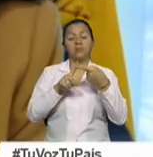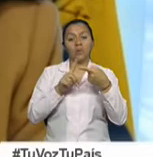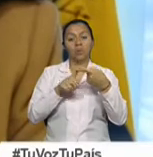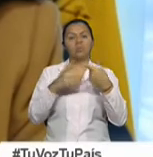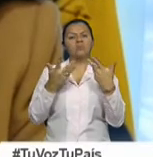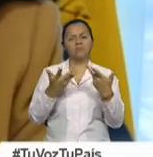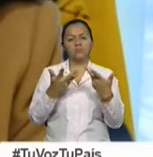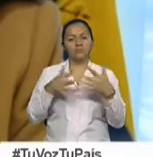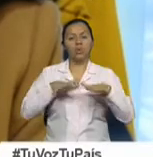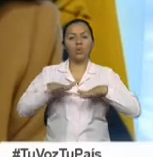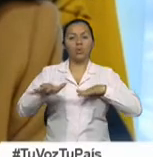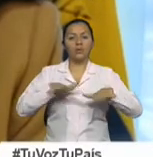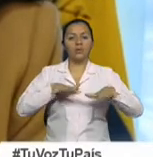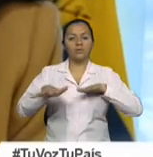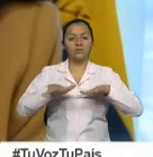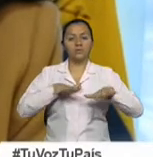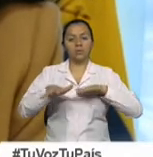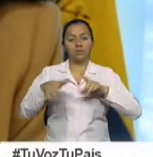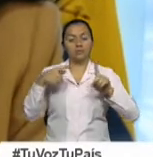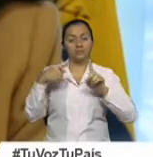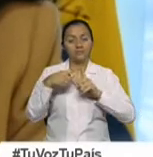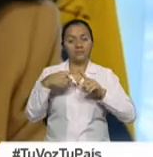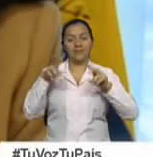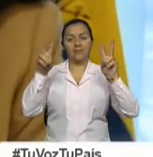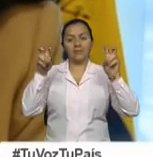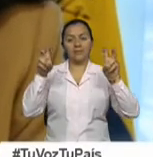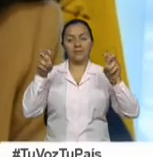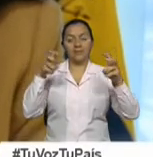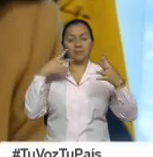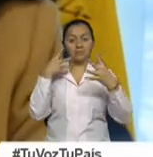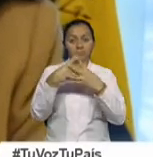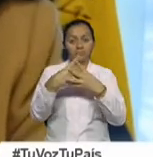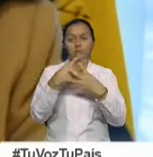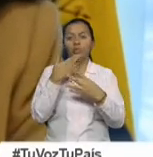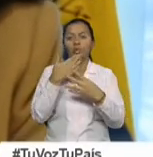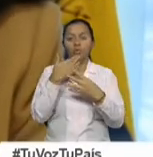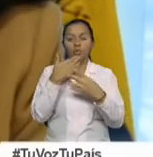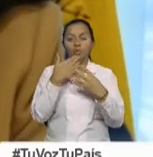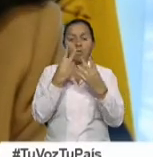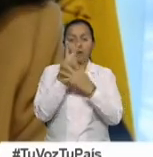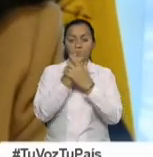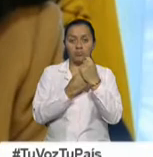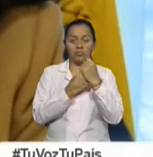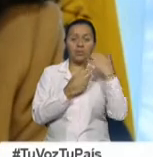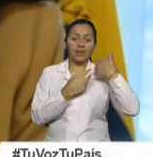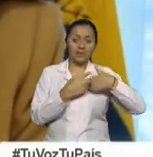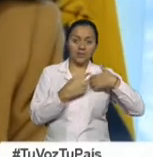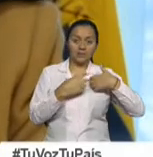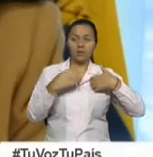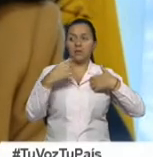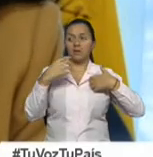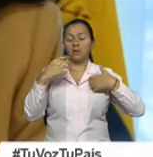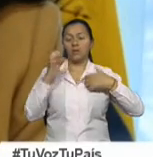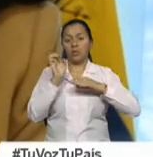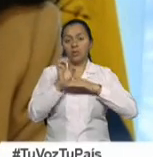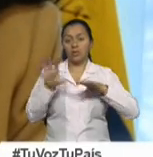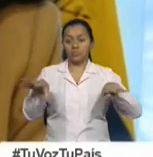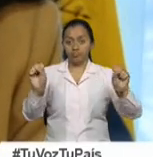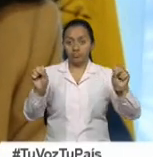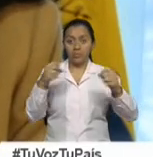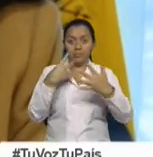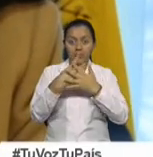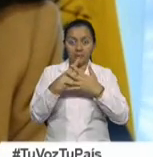la coordinación en materia de condenas penales entre los dos países. Y el tercer convenio tiene que ver